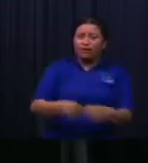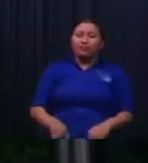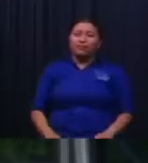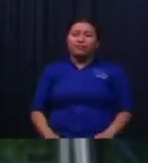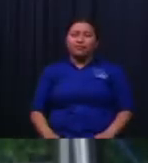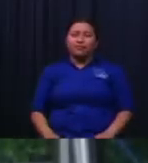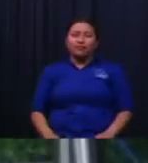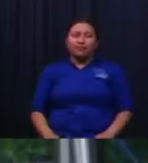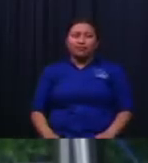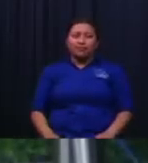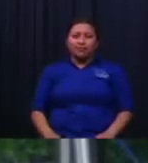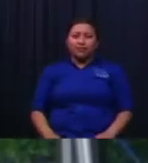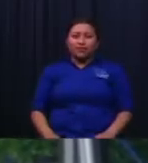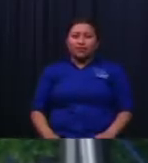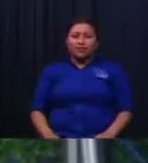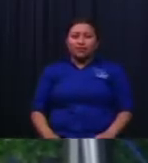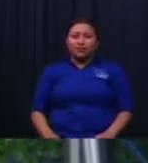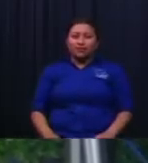el tráfico.